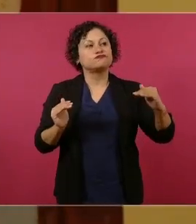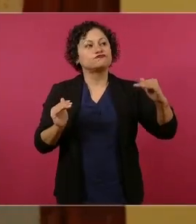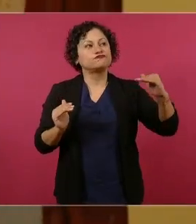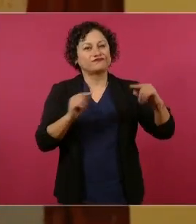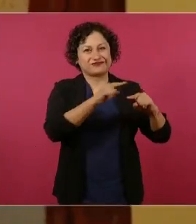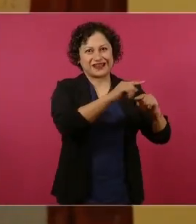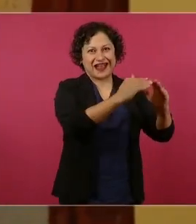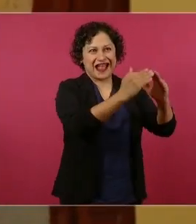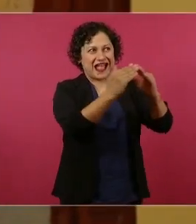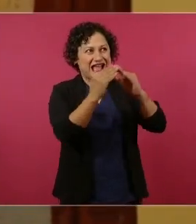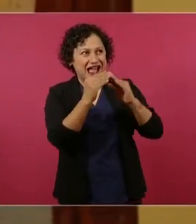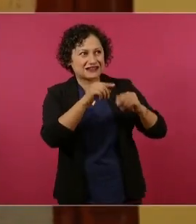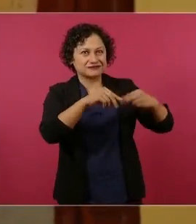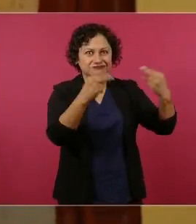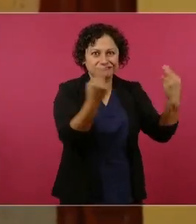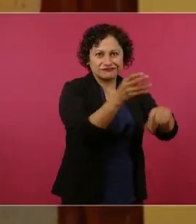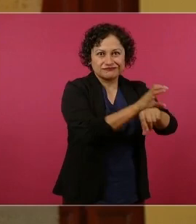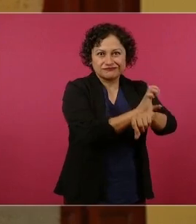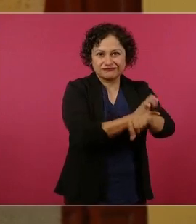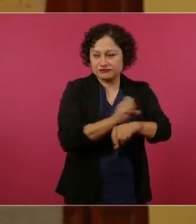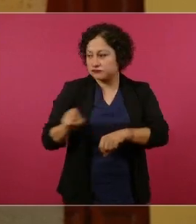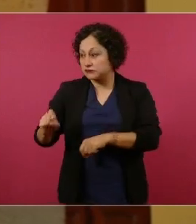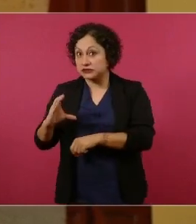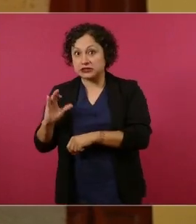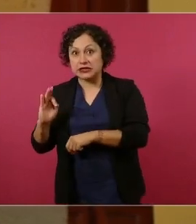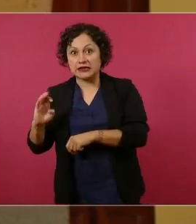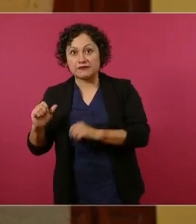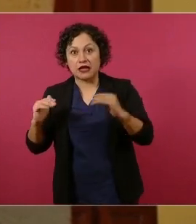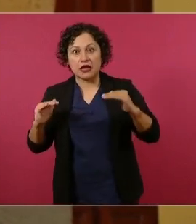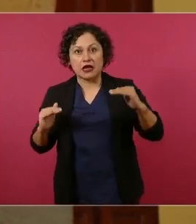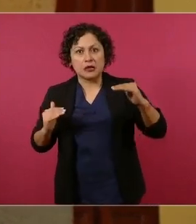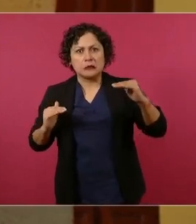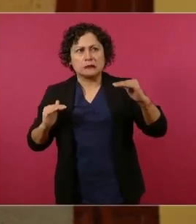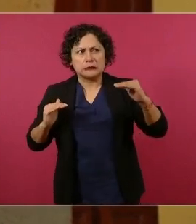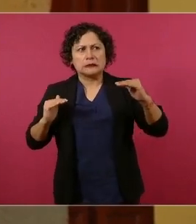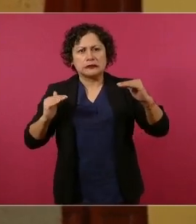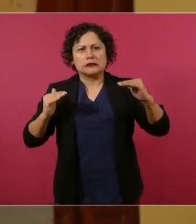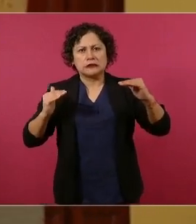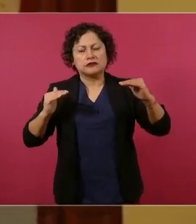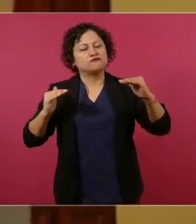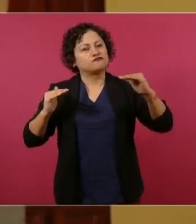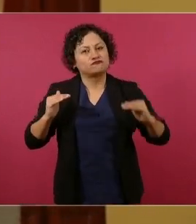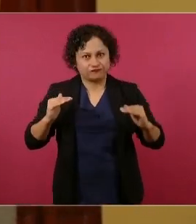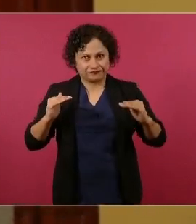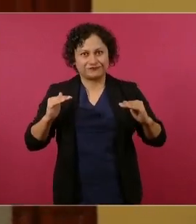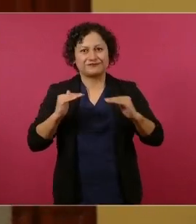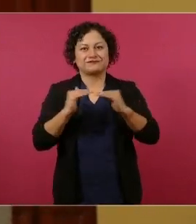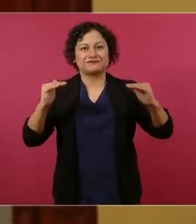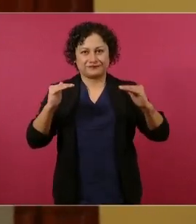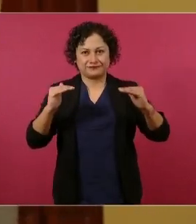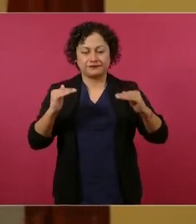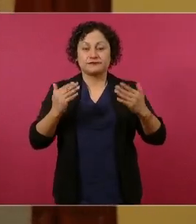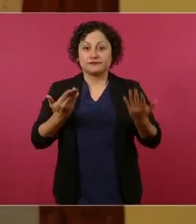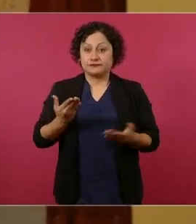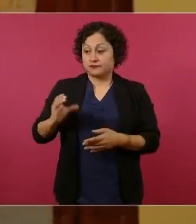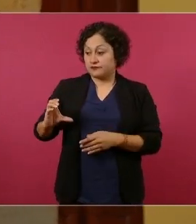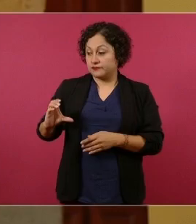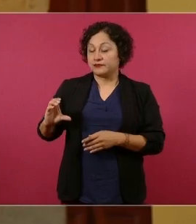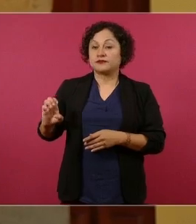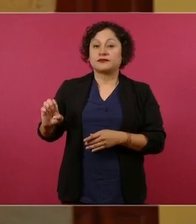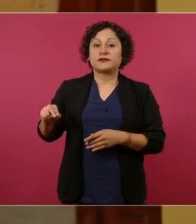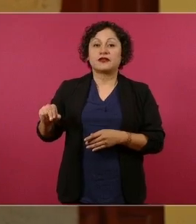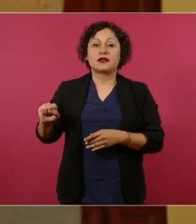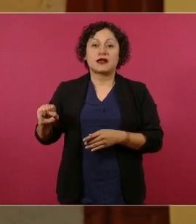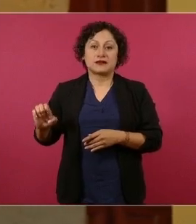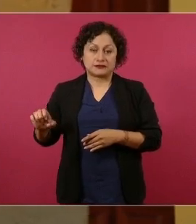Es decir, ante el aumento de la demanda eléctrica que fue causado por estas olas de calor extraordinarias, el Centro Nacional de Control de Energía, quien es el